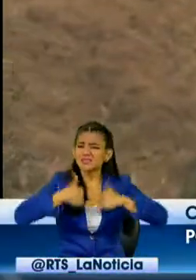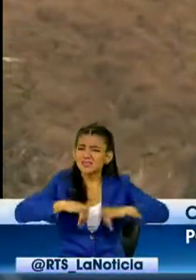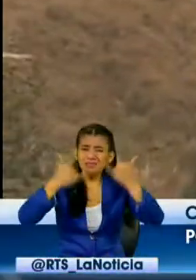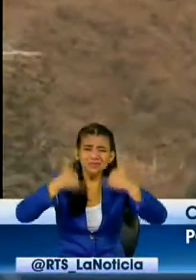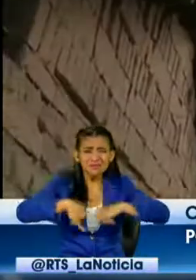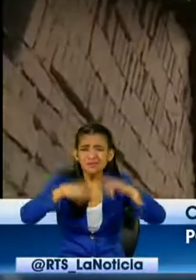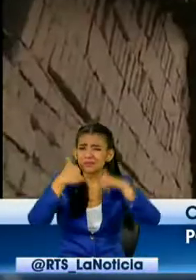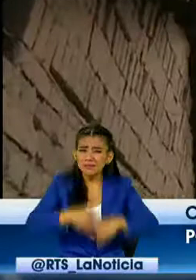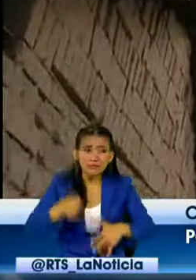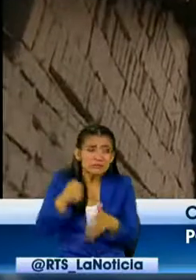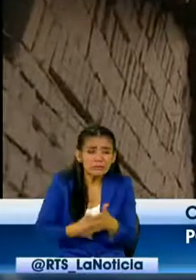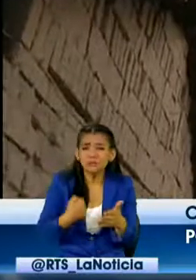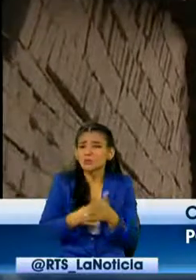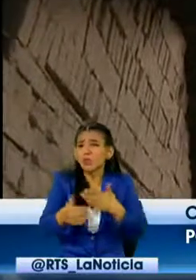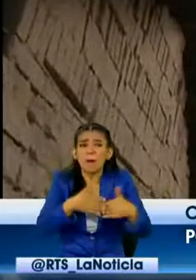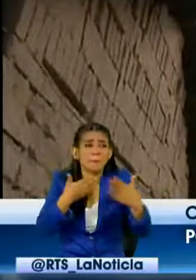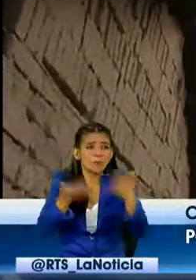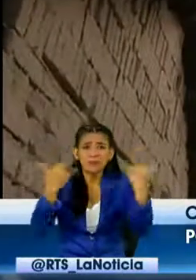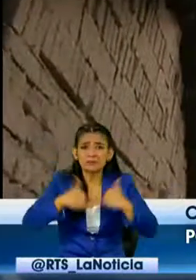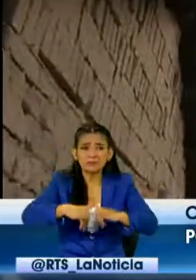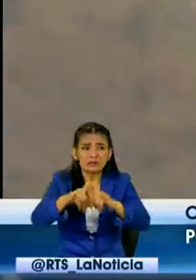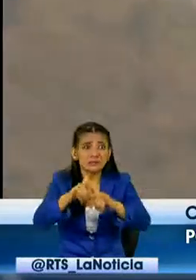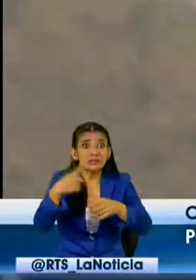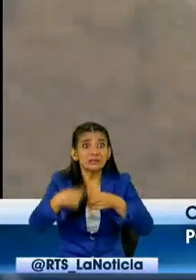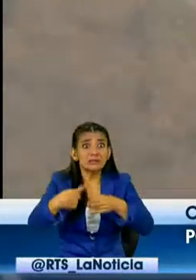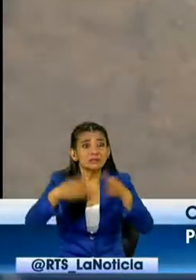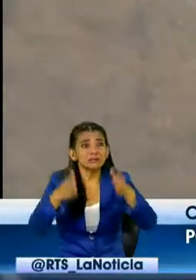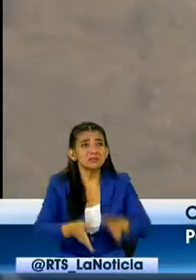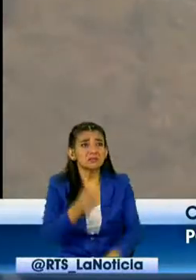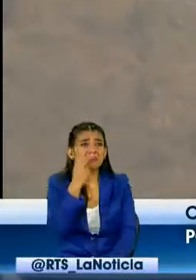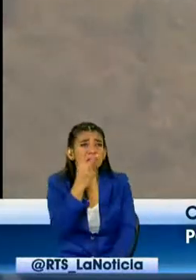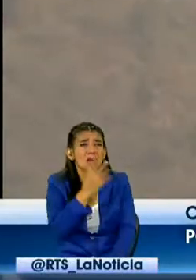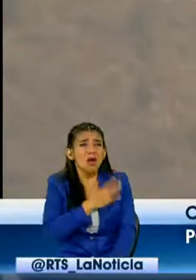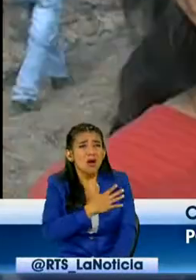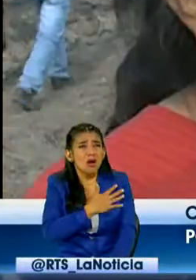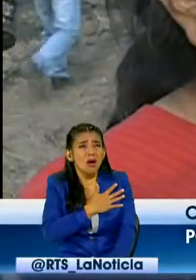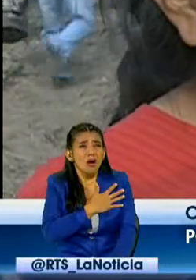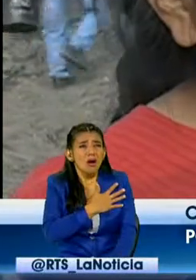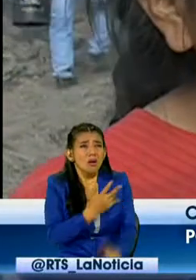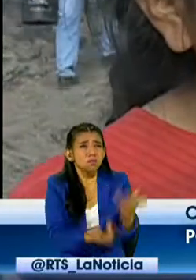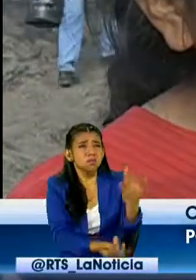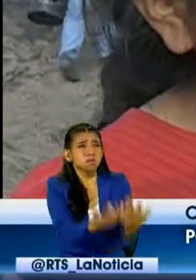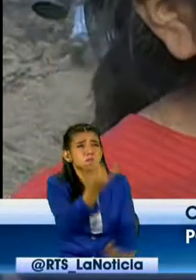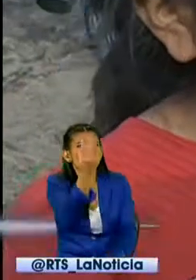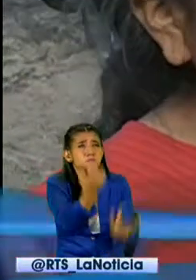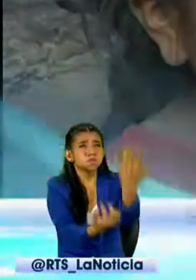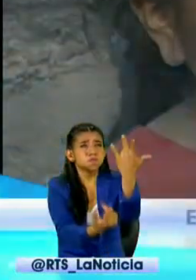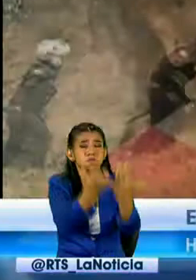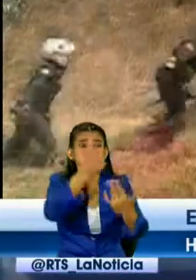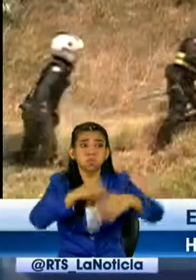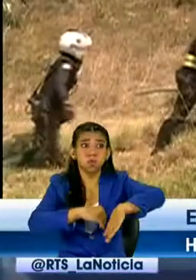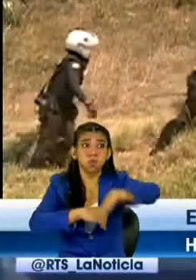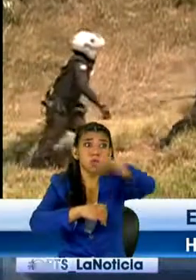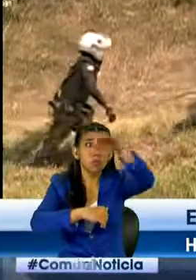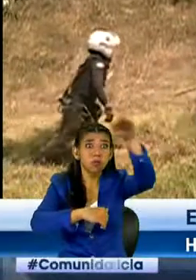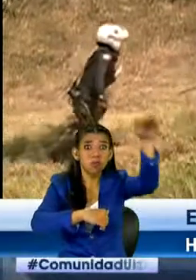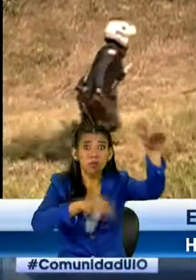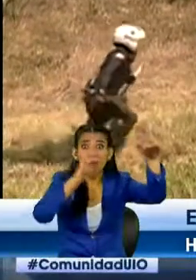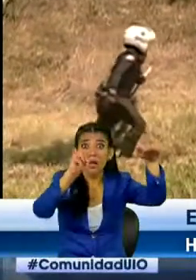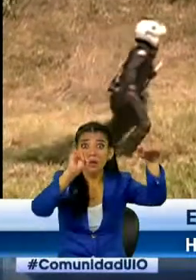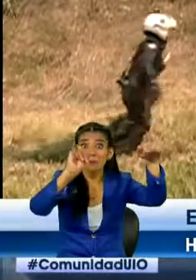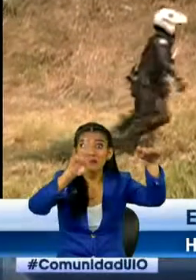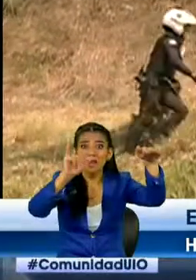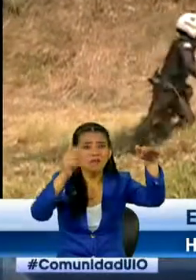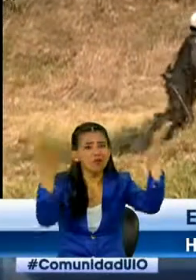esfuerzo realizado. Con tristeza, los quiteños veían como el fuego devoraba la montaña. Toda la loma, se acabó San Francisco de